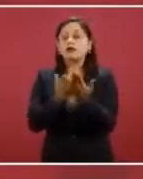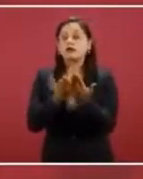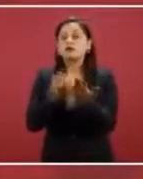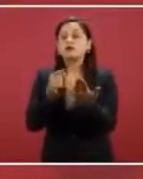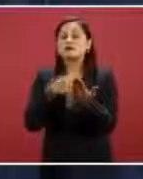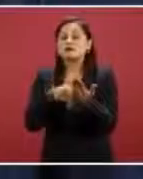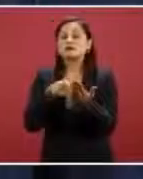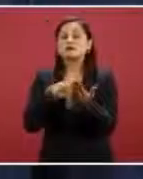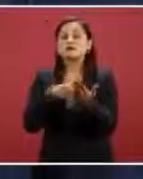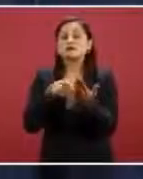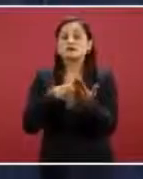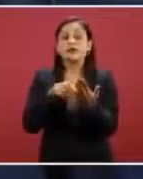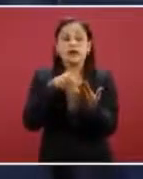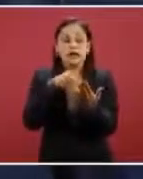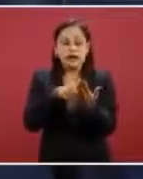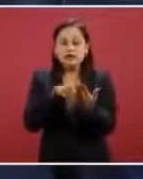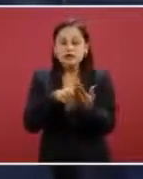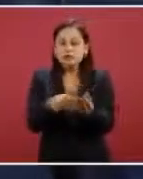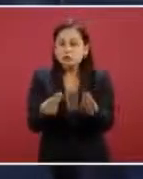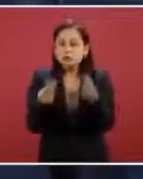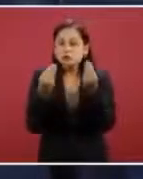donde se cuestiona a Villa,